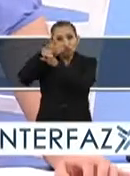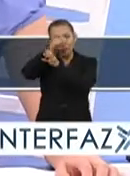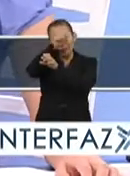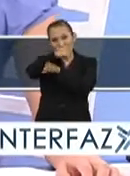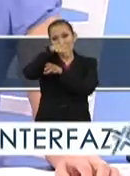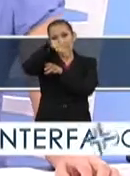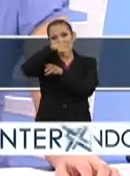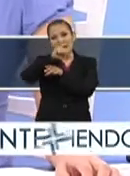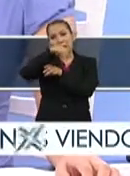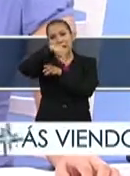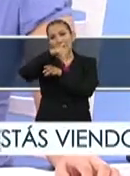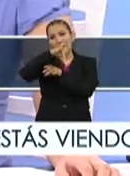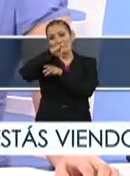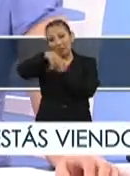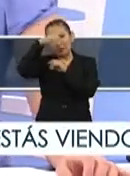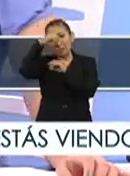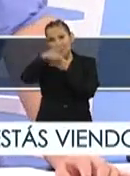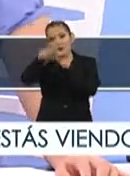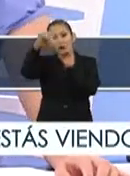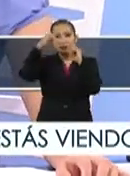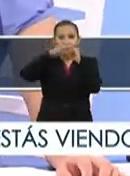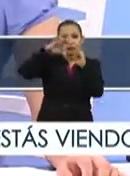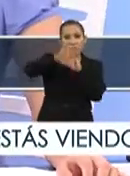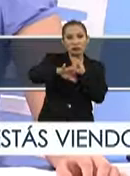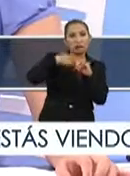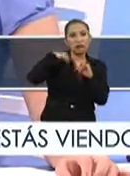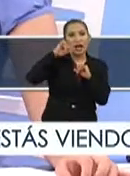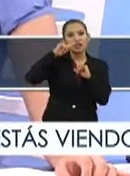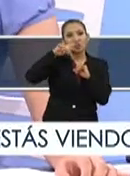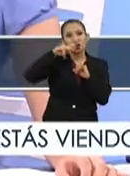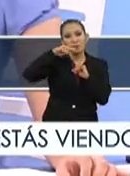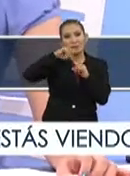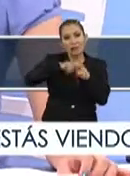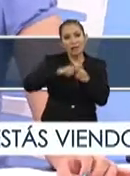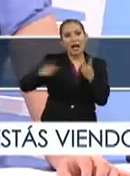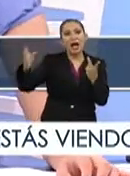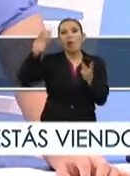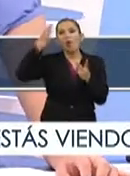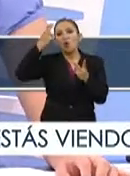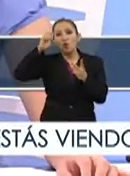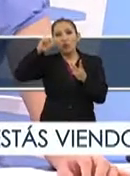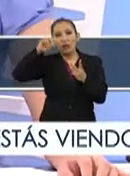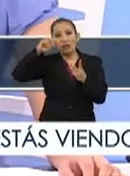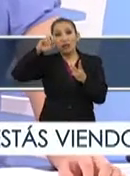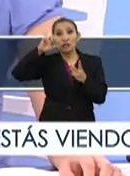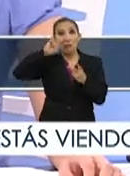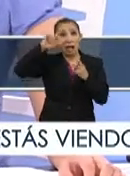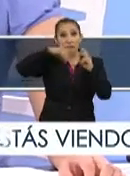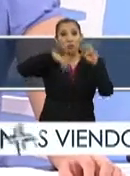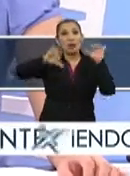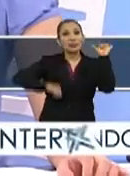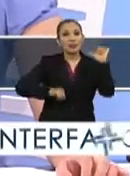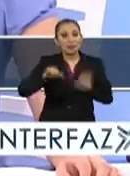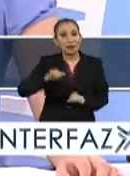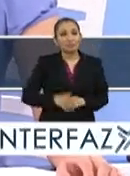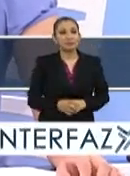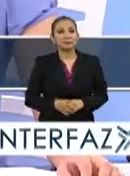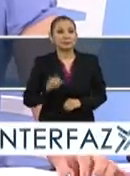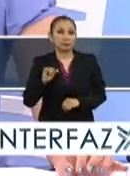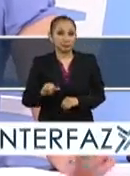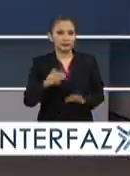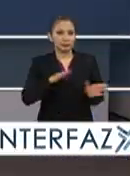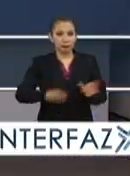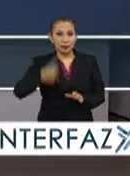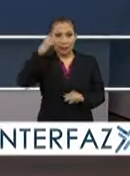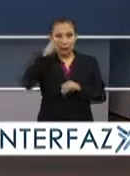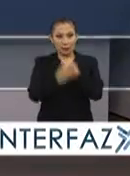desde allá de Namibia y aquí en México, institutos como el Instituto de Astronomía, en el Universum, etcétera. Habrá muchas actividades. Sí, y